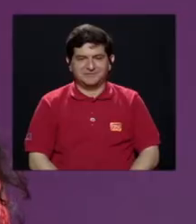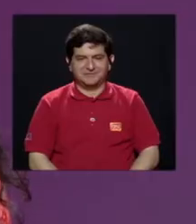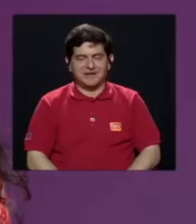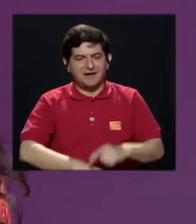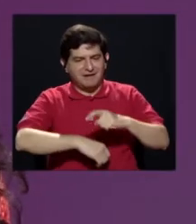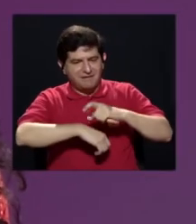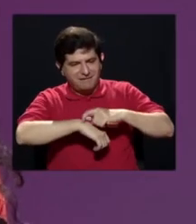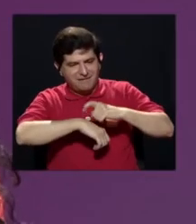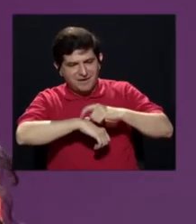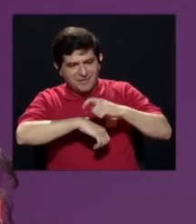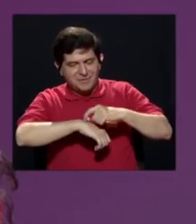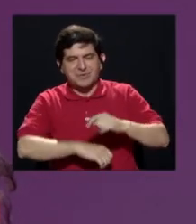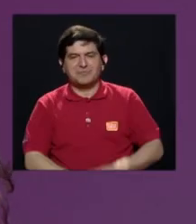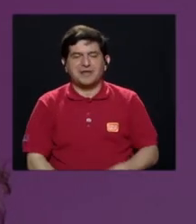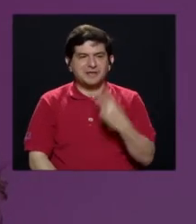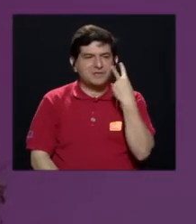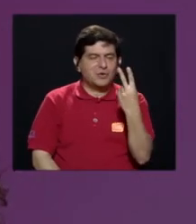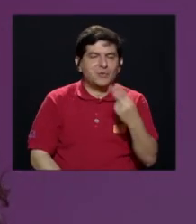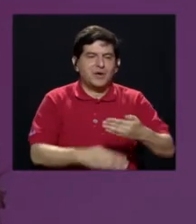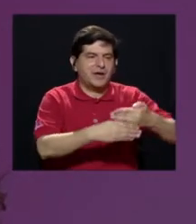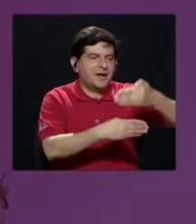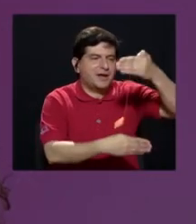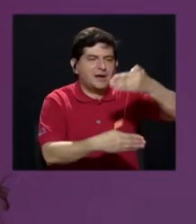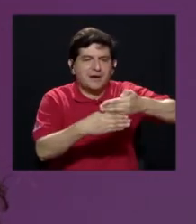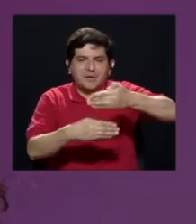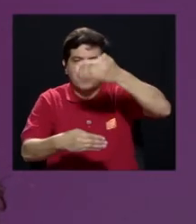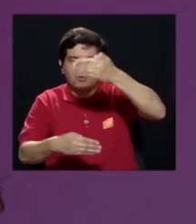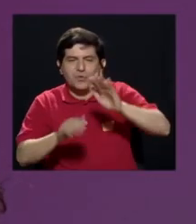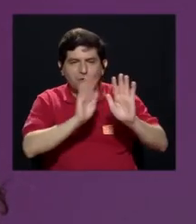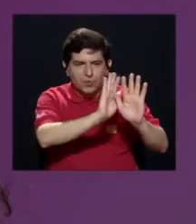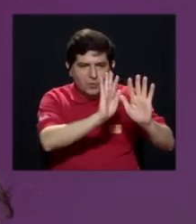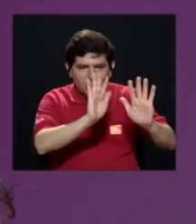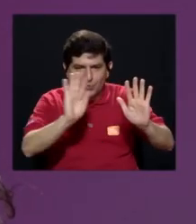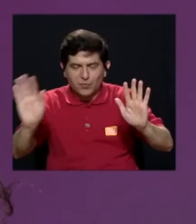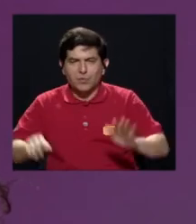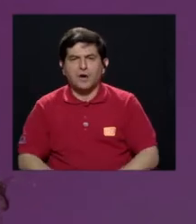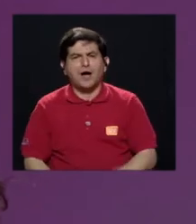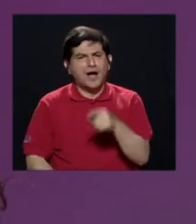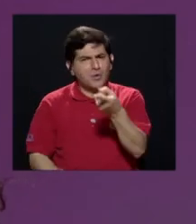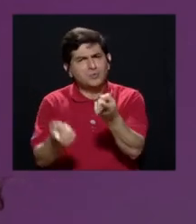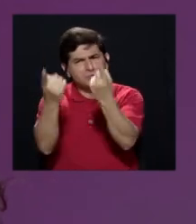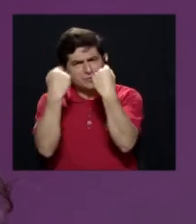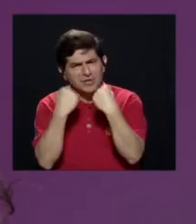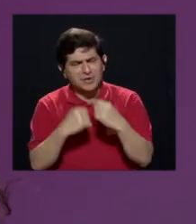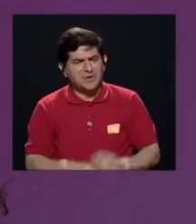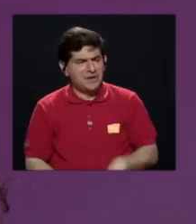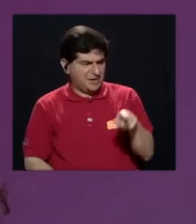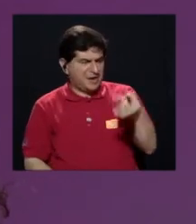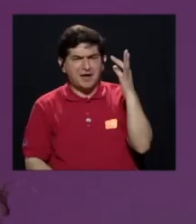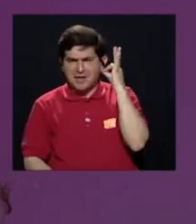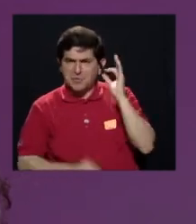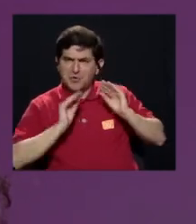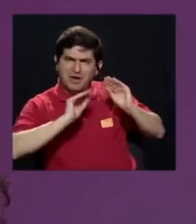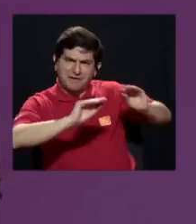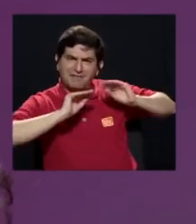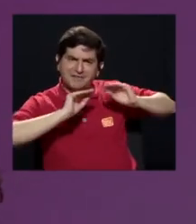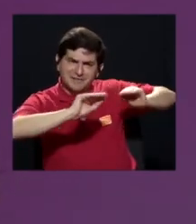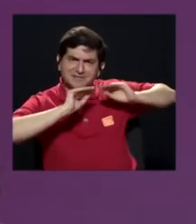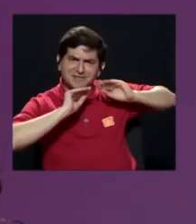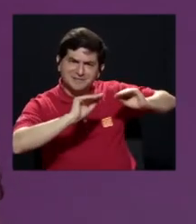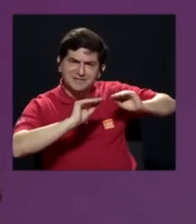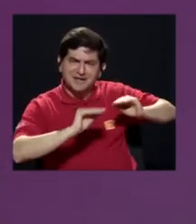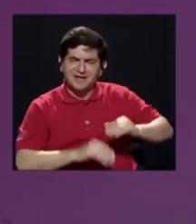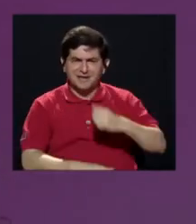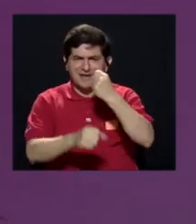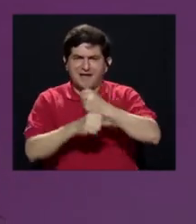Cuando ve mis murales, vienen y me dicen, mira, es que yo quiero que vos vengas y le enseñes a las mujeres cómo se